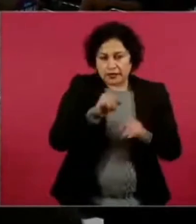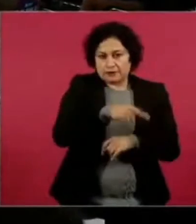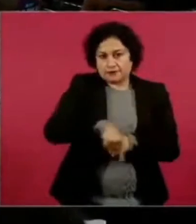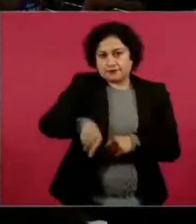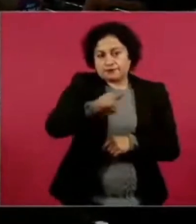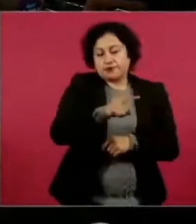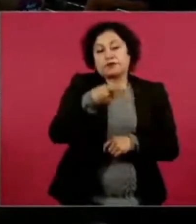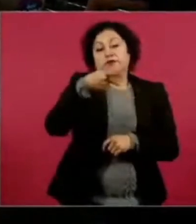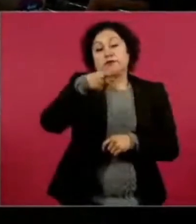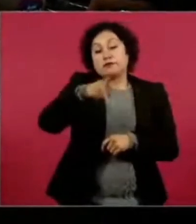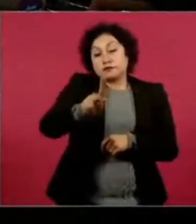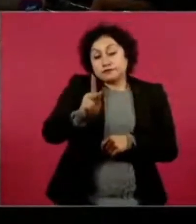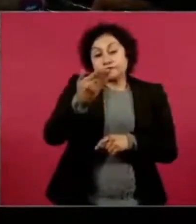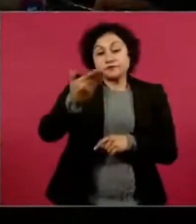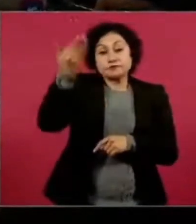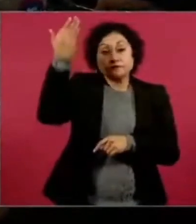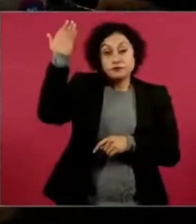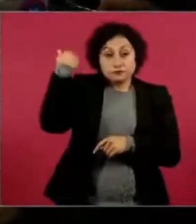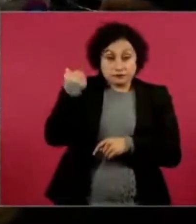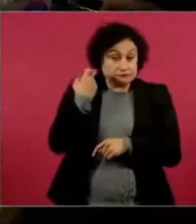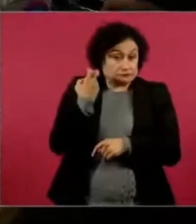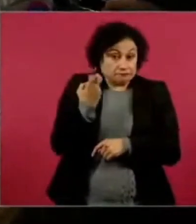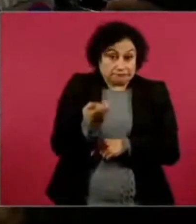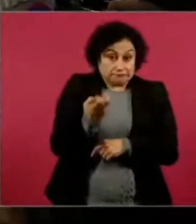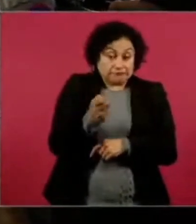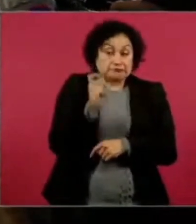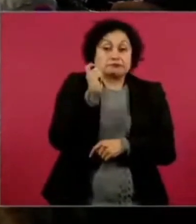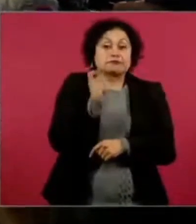desde entonces